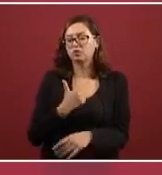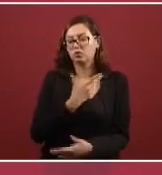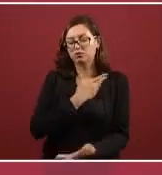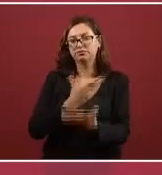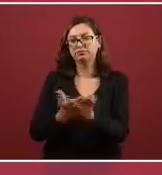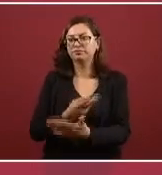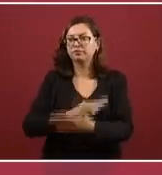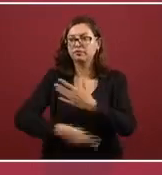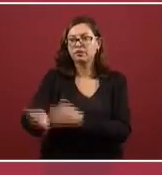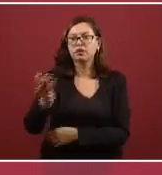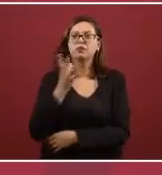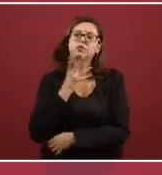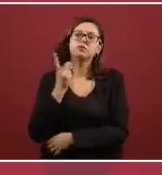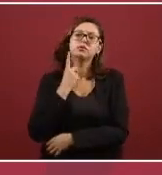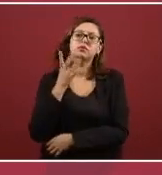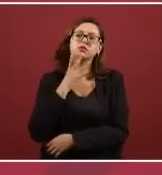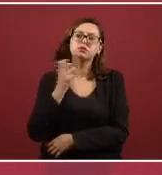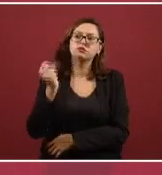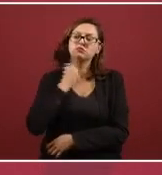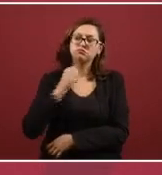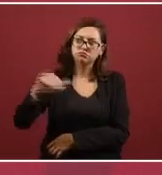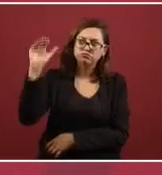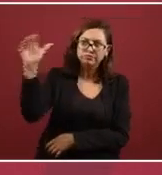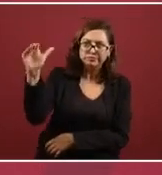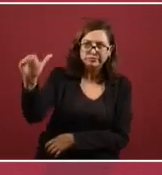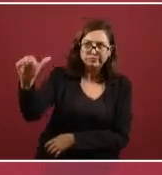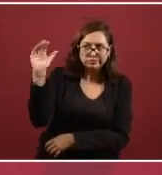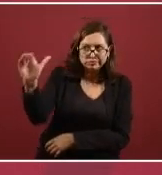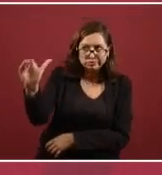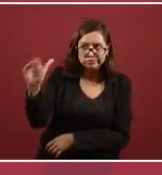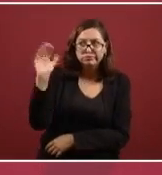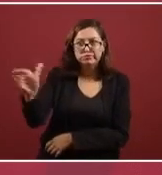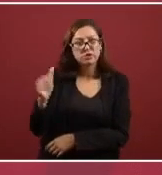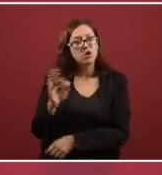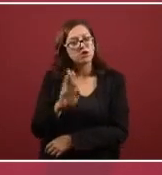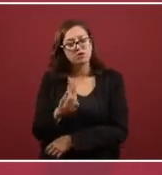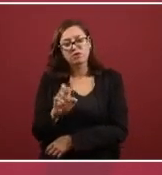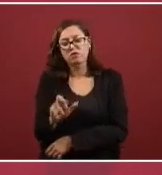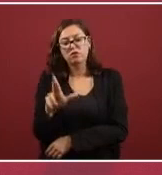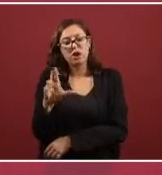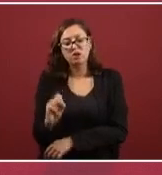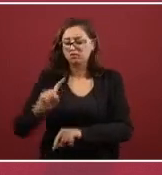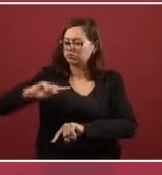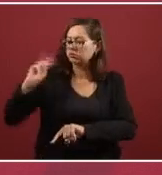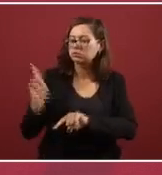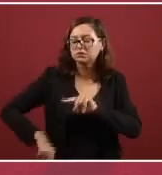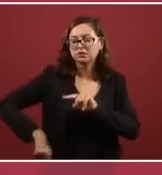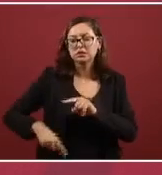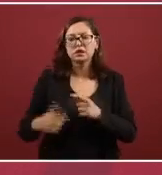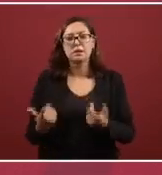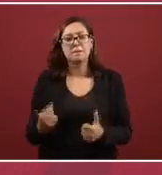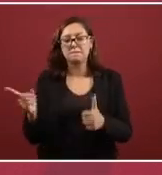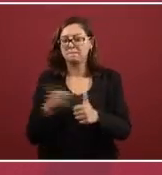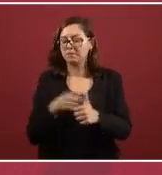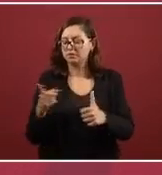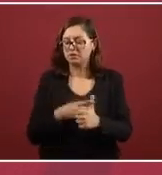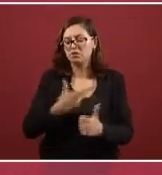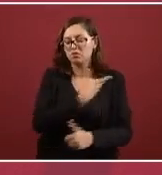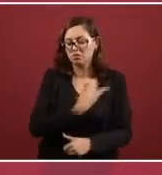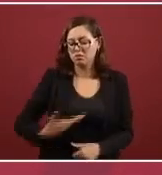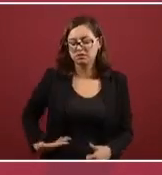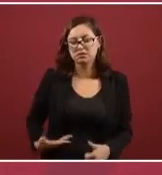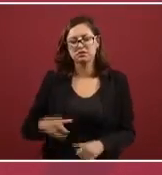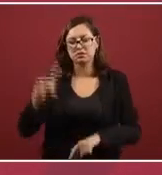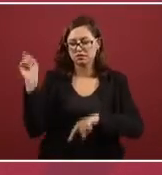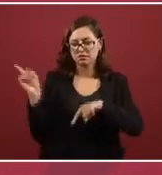Congreso, voy a seguir demandando de que desaparezcan los fueros, empezando por el fuero del